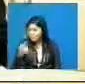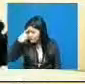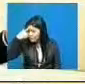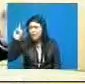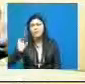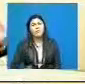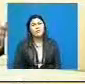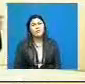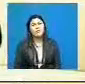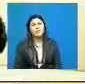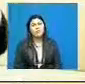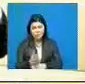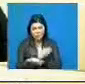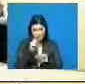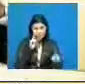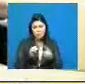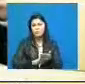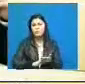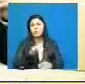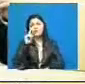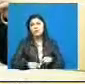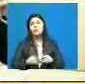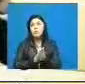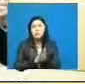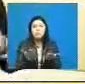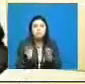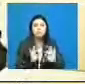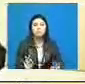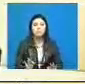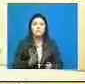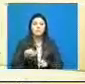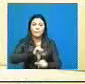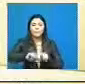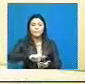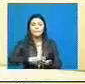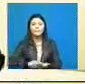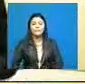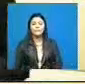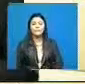No puedo anticiparlo. Sí puedo estar preparado. Y esa sí es mi responsabilidad.